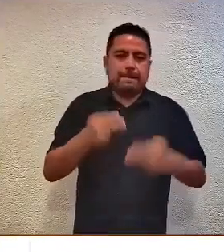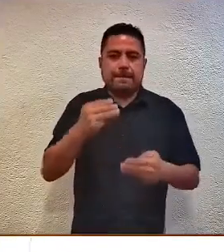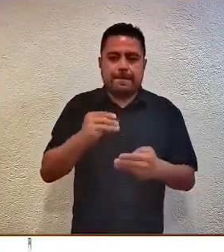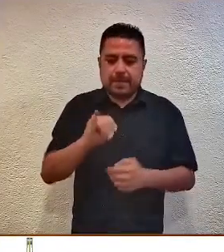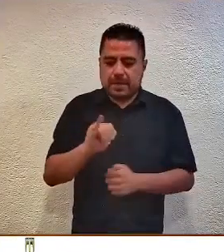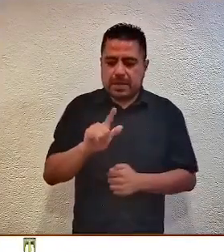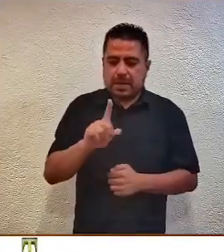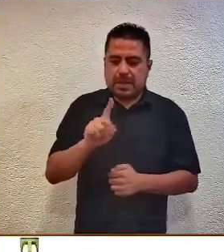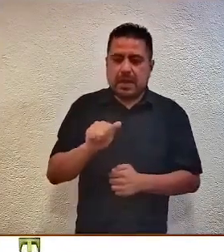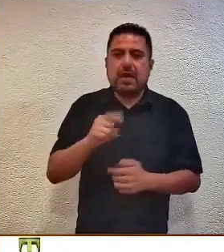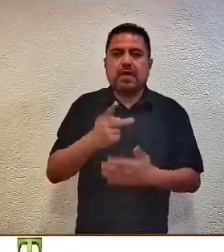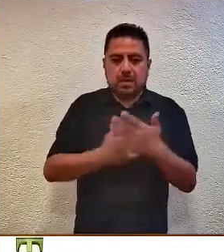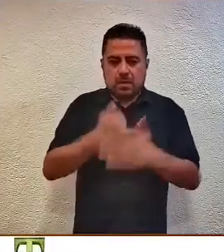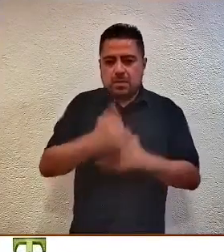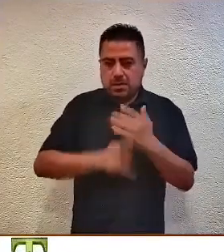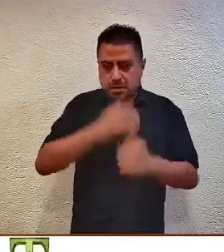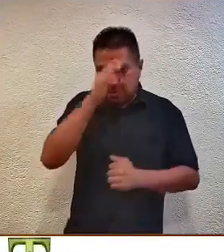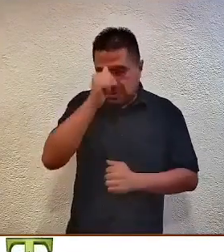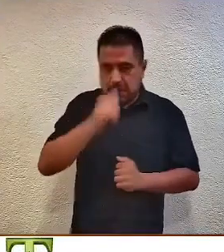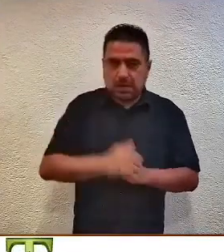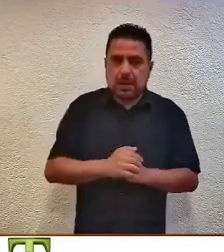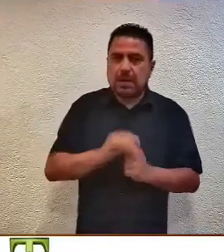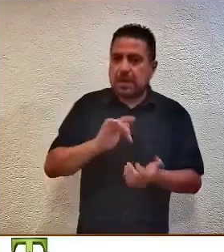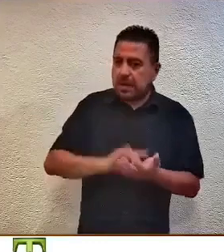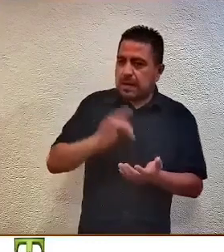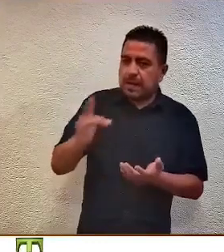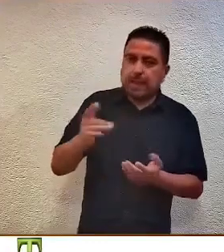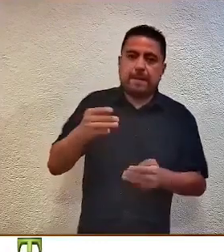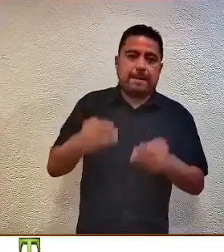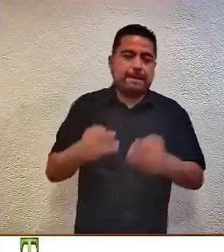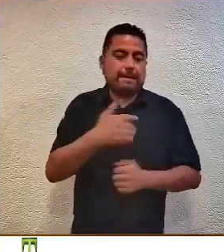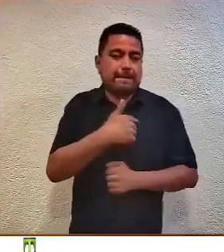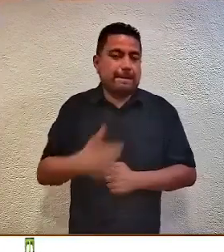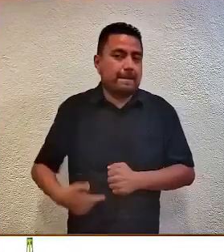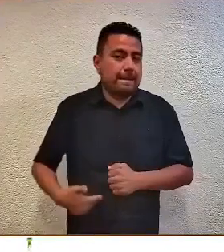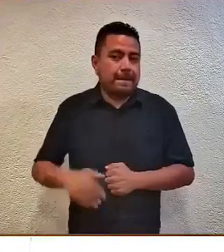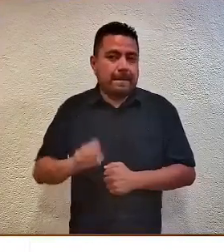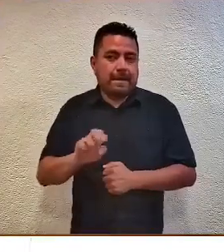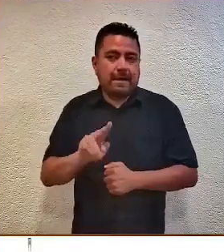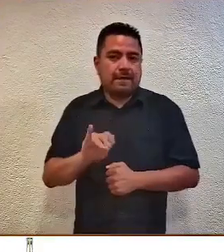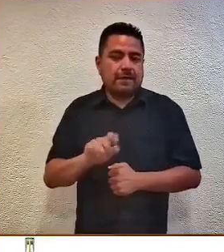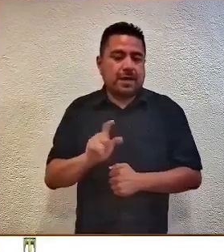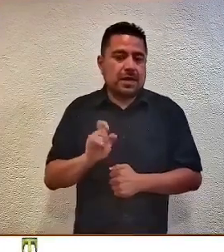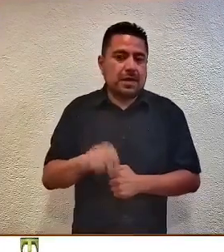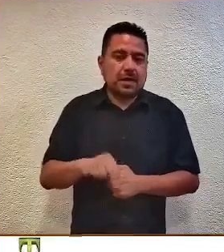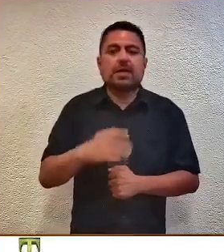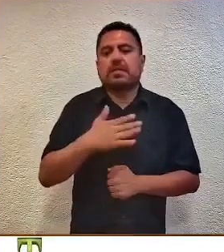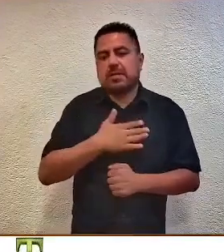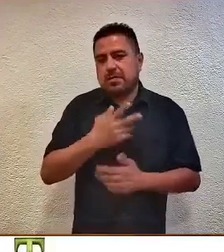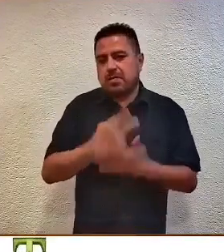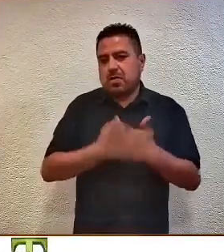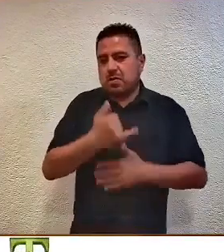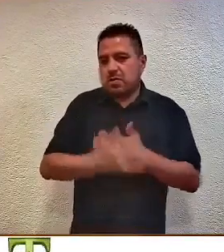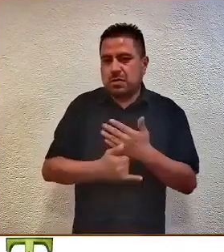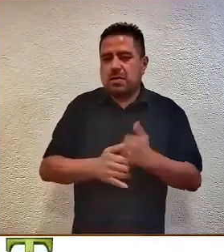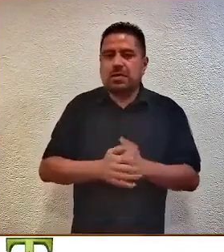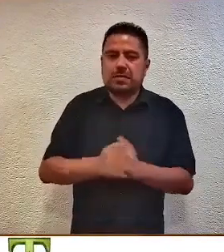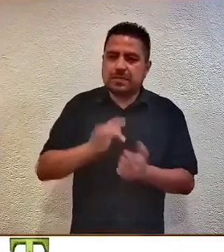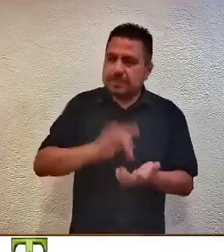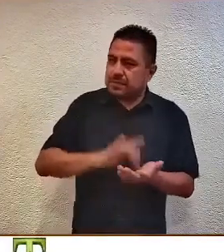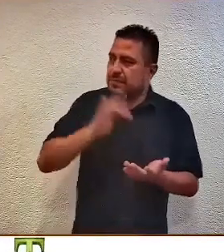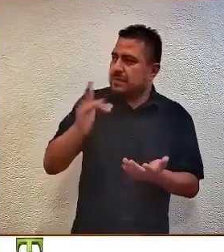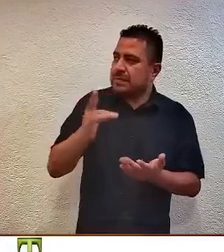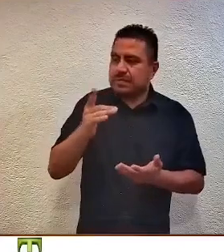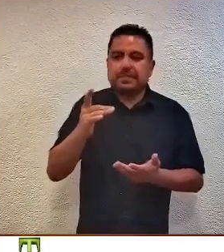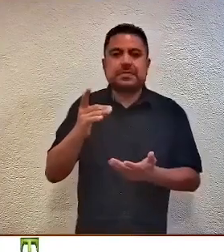Delgado Brito. A favor del proyecto. Gracias, magistrada. Magistrada ponente Evelyn Rodríguez Chinol. Es mi proyecto. Gracias, magistrada.